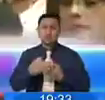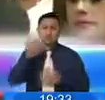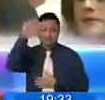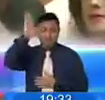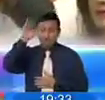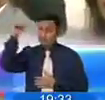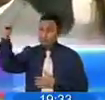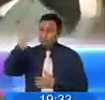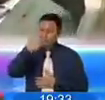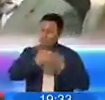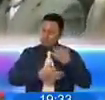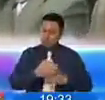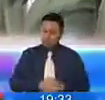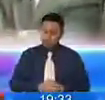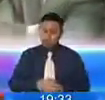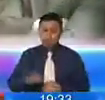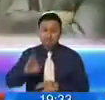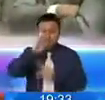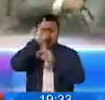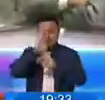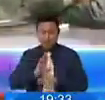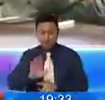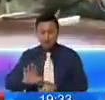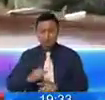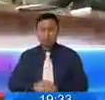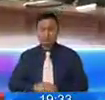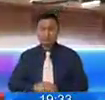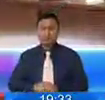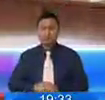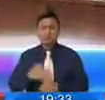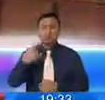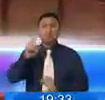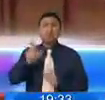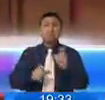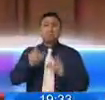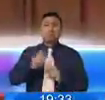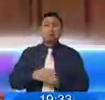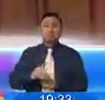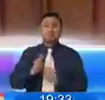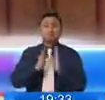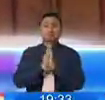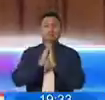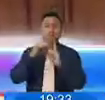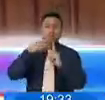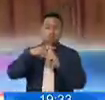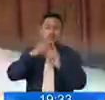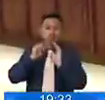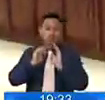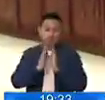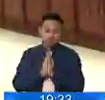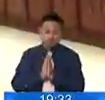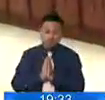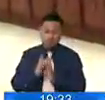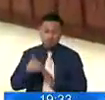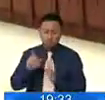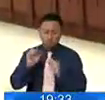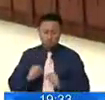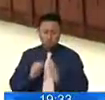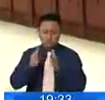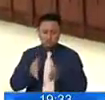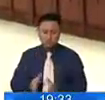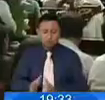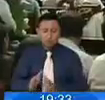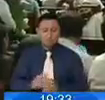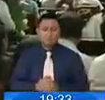divina. En homenaje a la memoria de Manuel Alarcón, decenas de personas participaron de una misa para rogar por el descanso eterno del